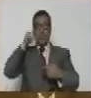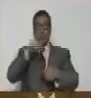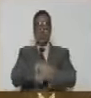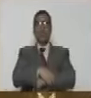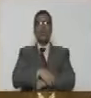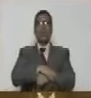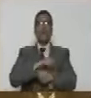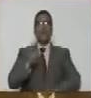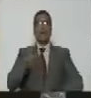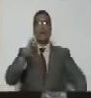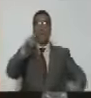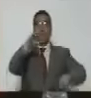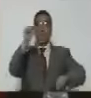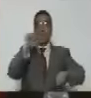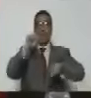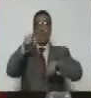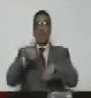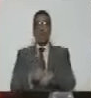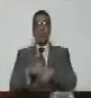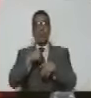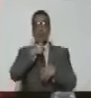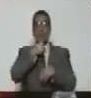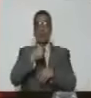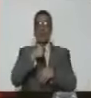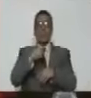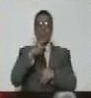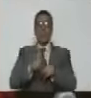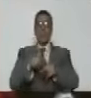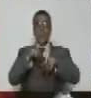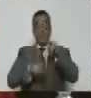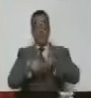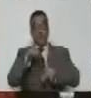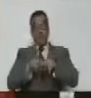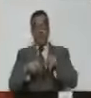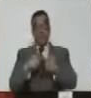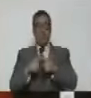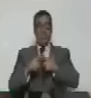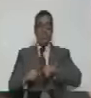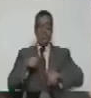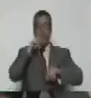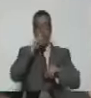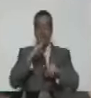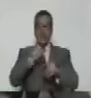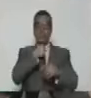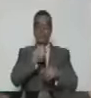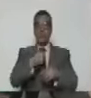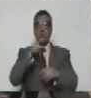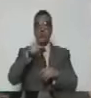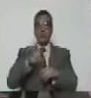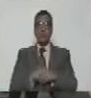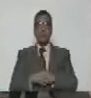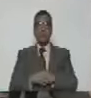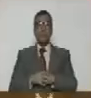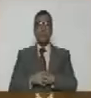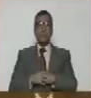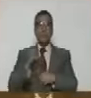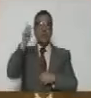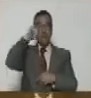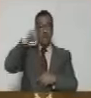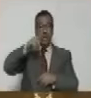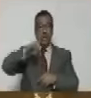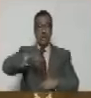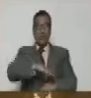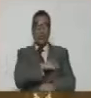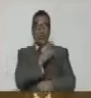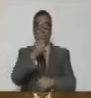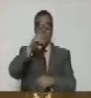Earle Herrera, periodista, formador de varias generaciones de periodistas, profesor en la Universidad